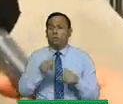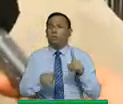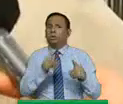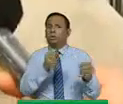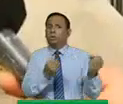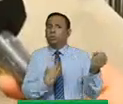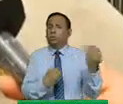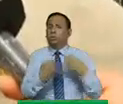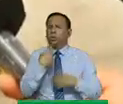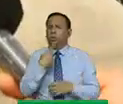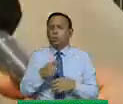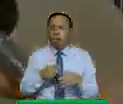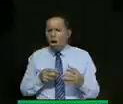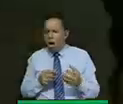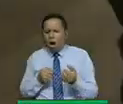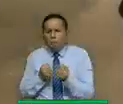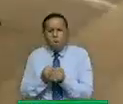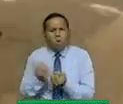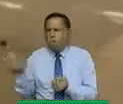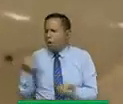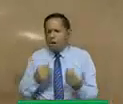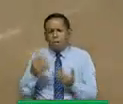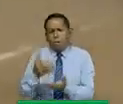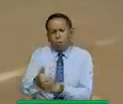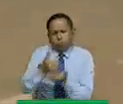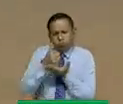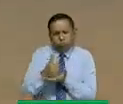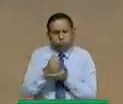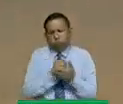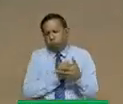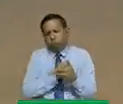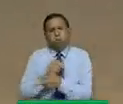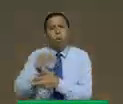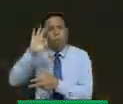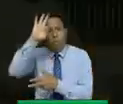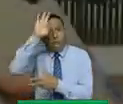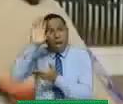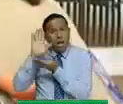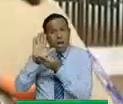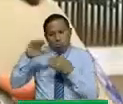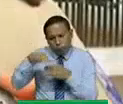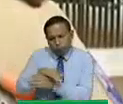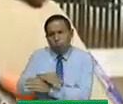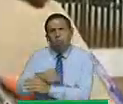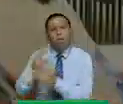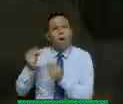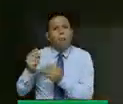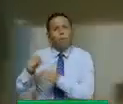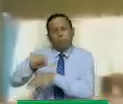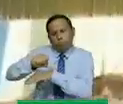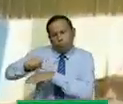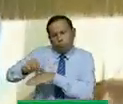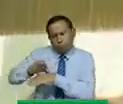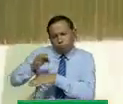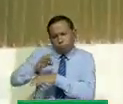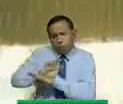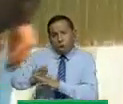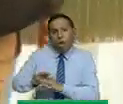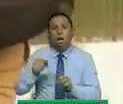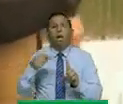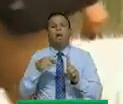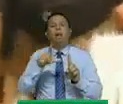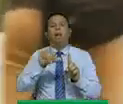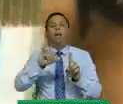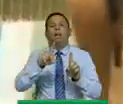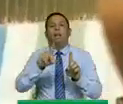a la señora y le trasladan hasta emergencia, donde ingresa inmediatamente a quirófano, que nos indican que está fuera de peligro. Lidia León, de